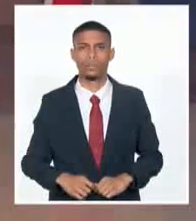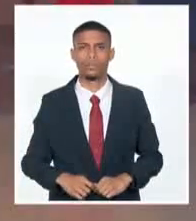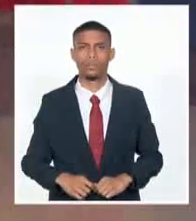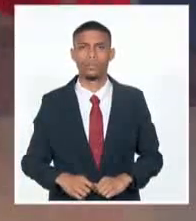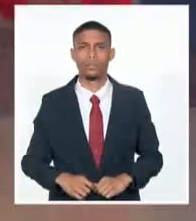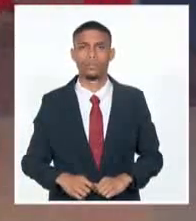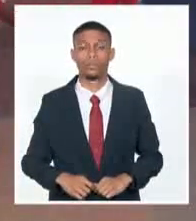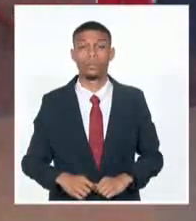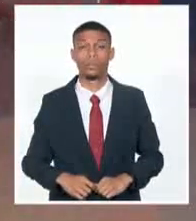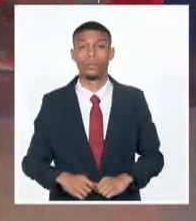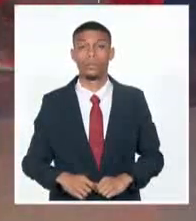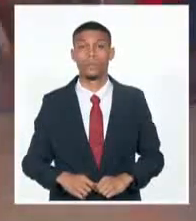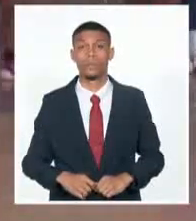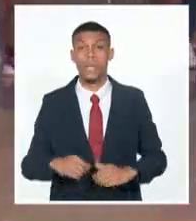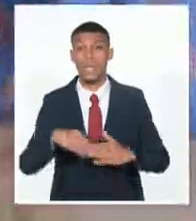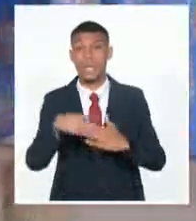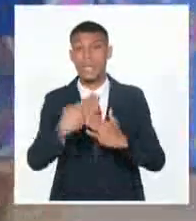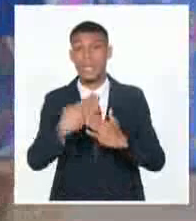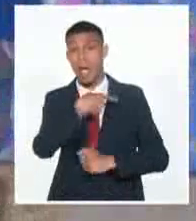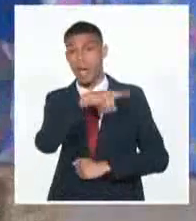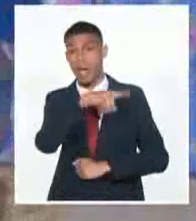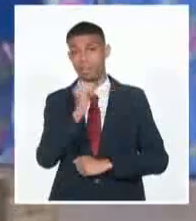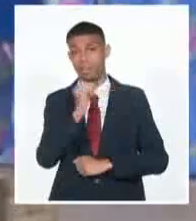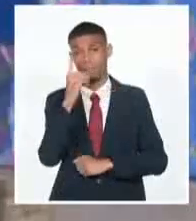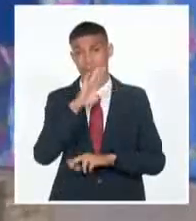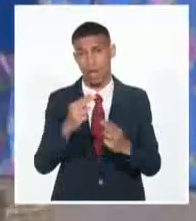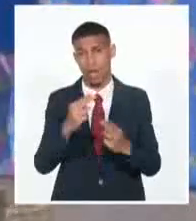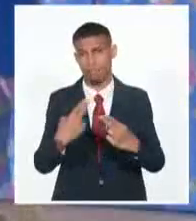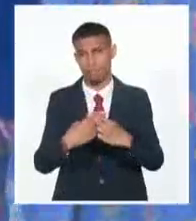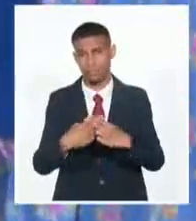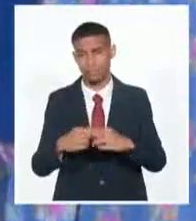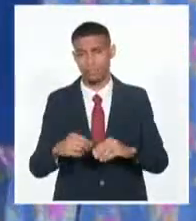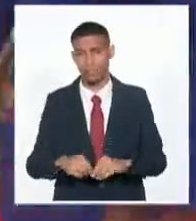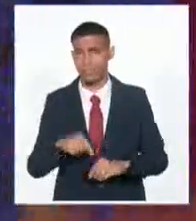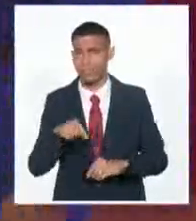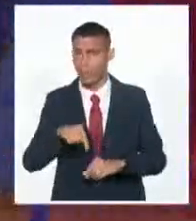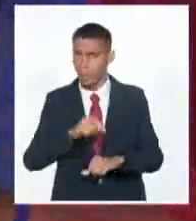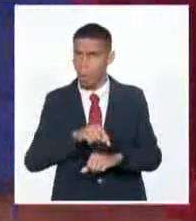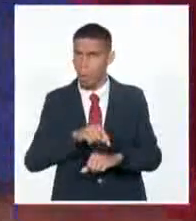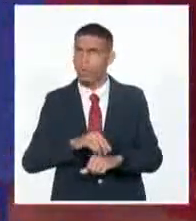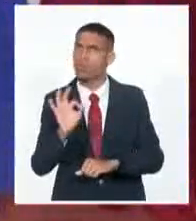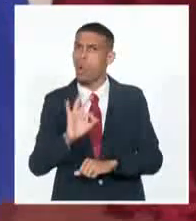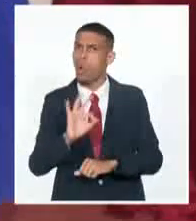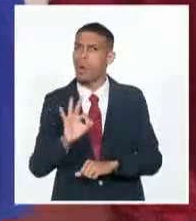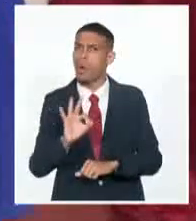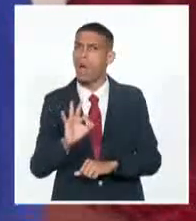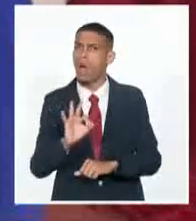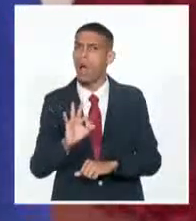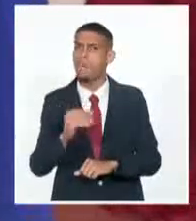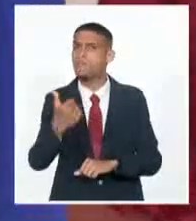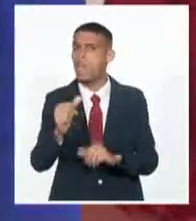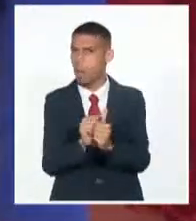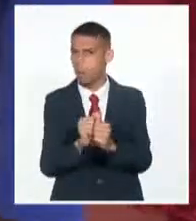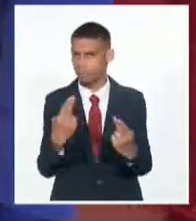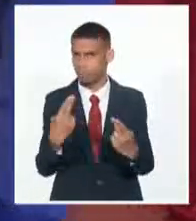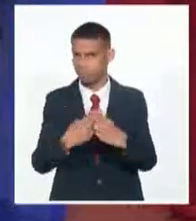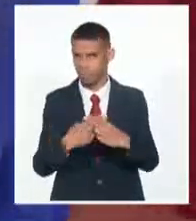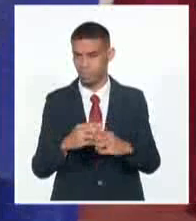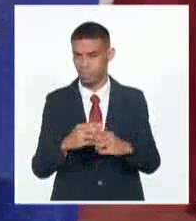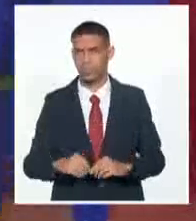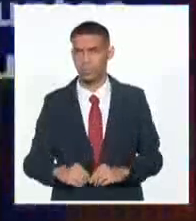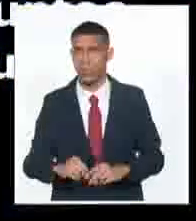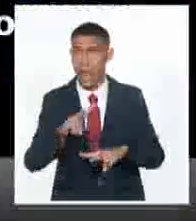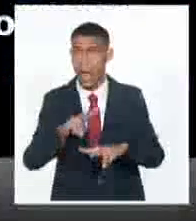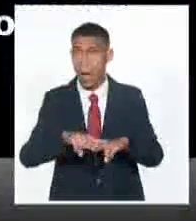En el día de ayer finalizó el primer bloque competitivo y hasta el momento tenemos computado 10 deportes. El Habana se mantiene en primer